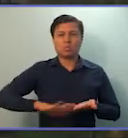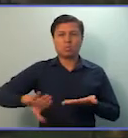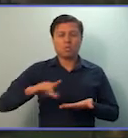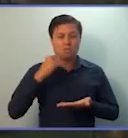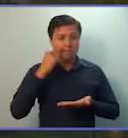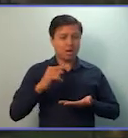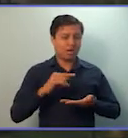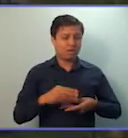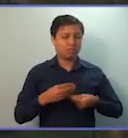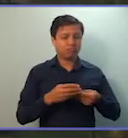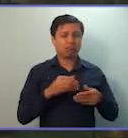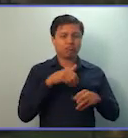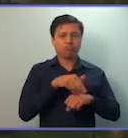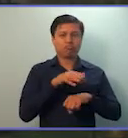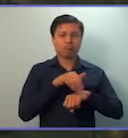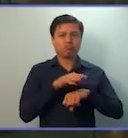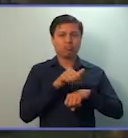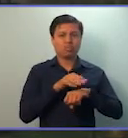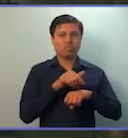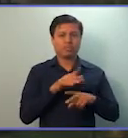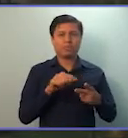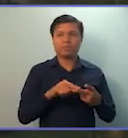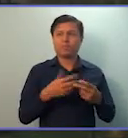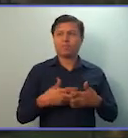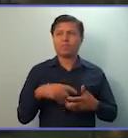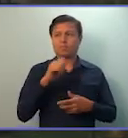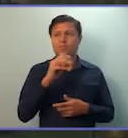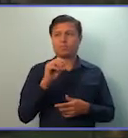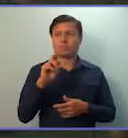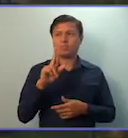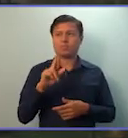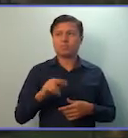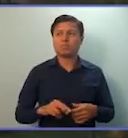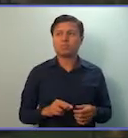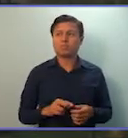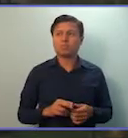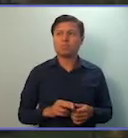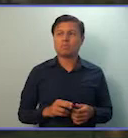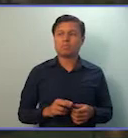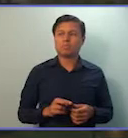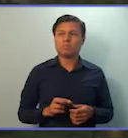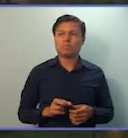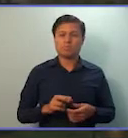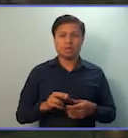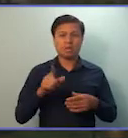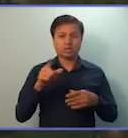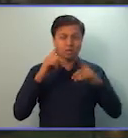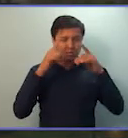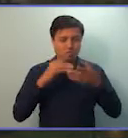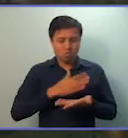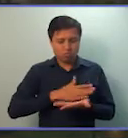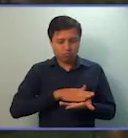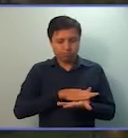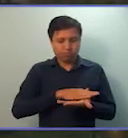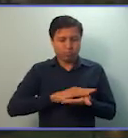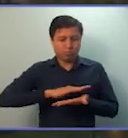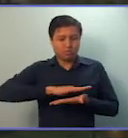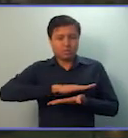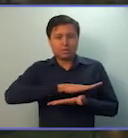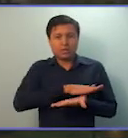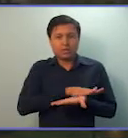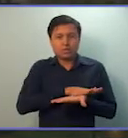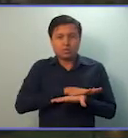transmitir y la empresa smartmatic es que va a convertir la imagen de esas desde sus resultados que que